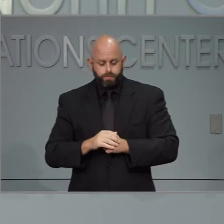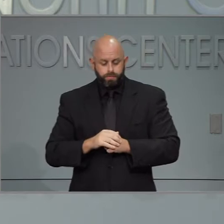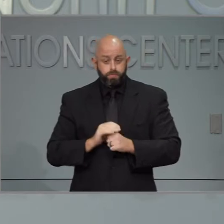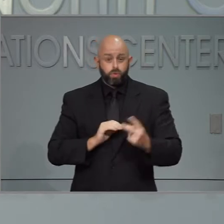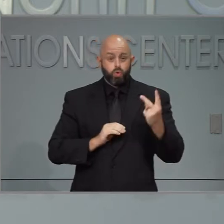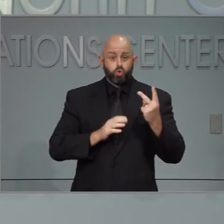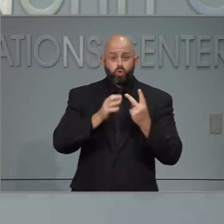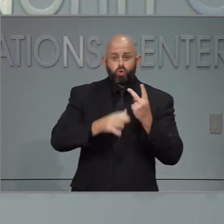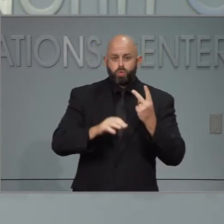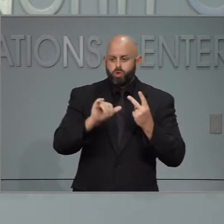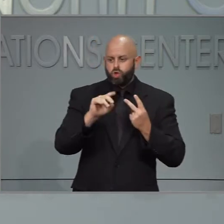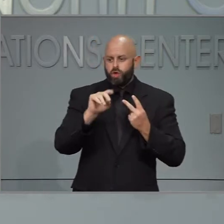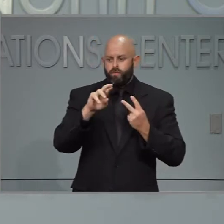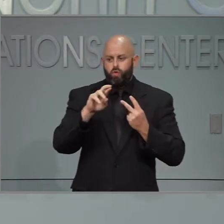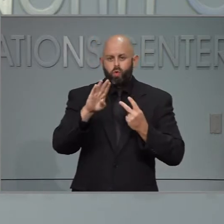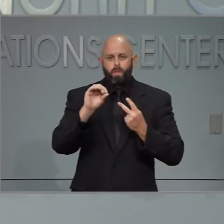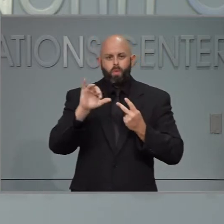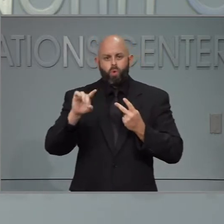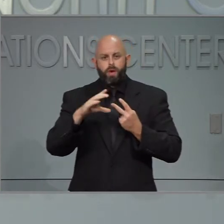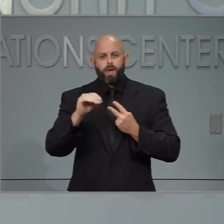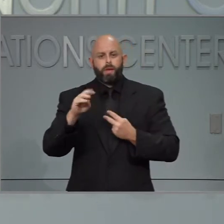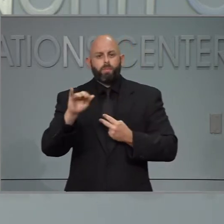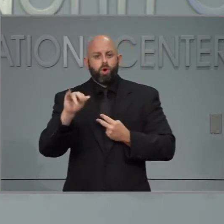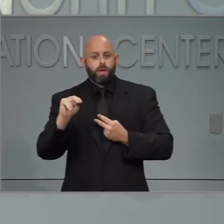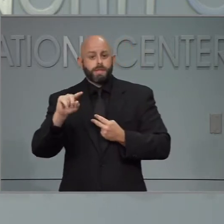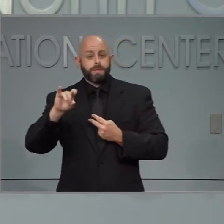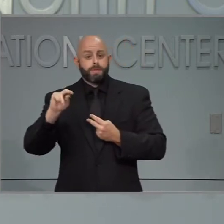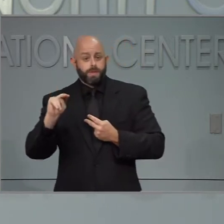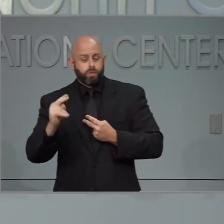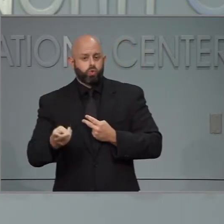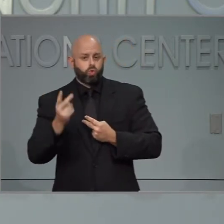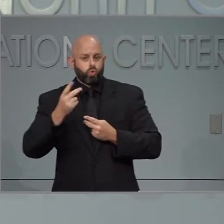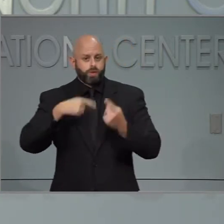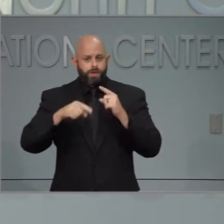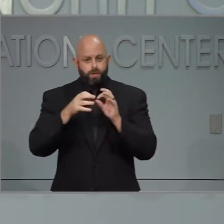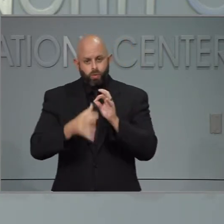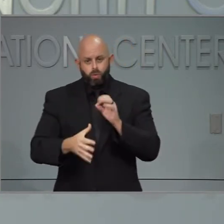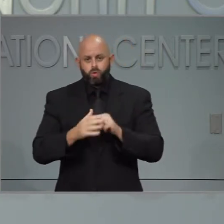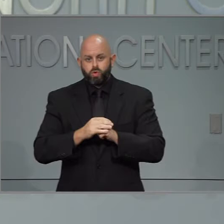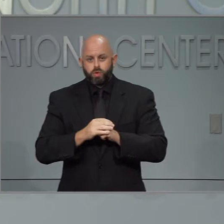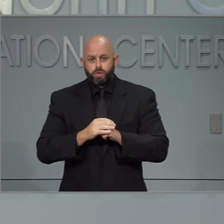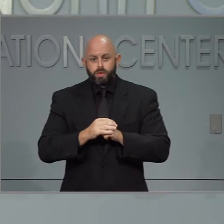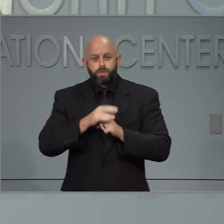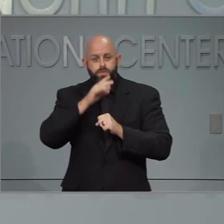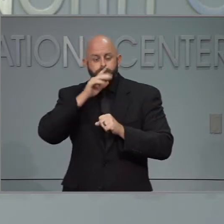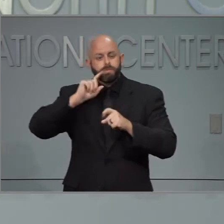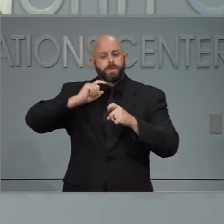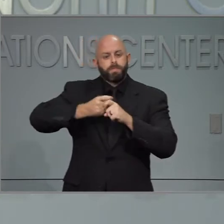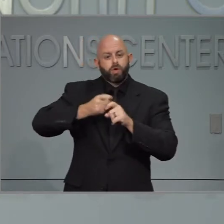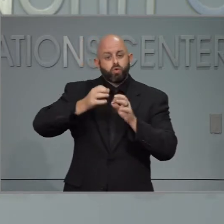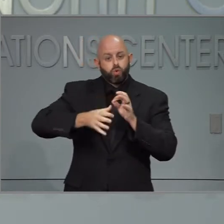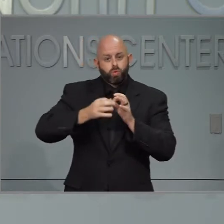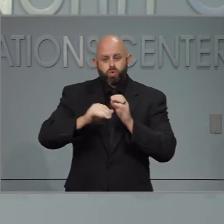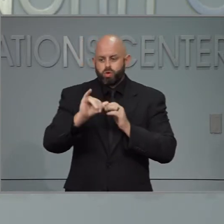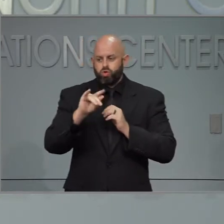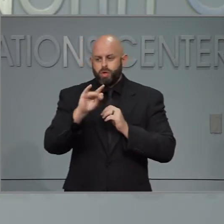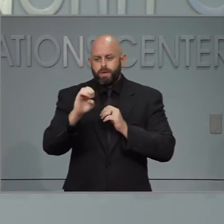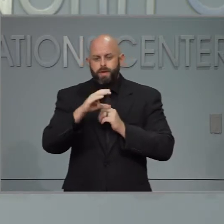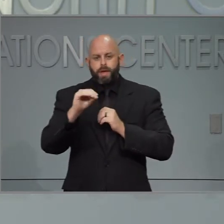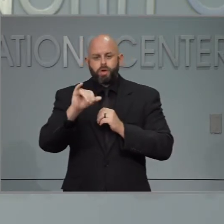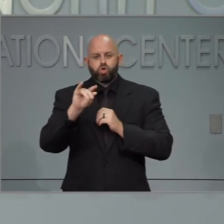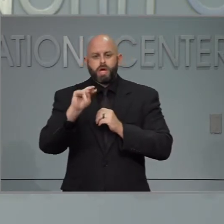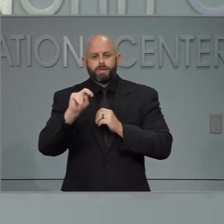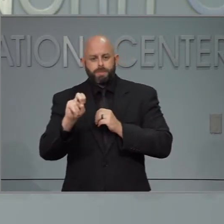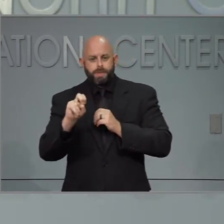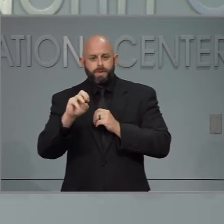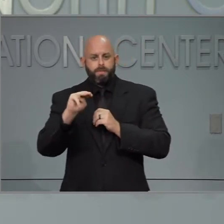Sprayberry. Jennifer Boyd y Brian Timpton son nuestros intérpretes de señas. Y tras cámara se encuentran Jackie y